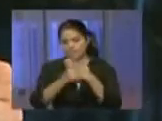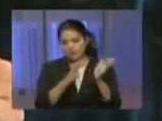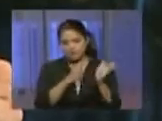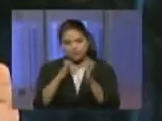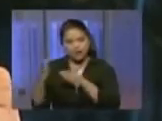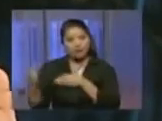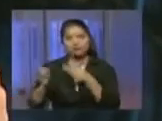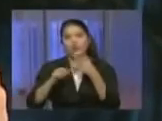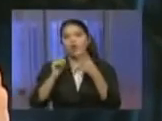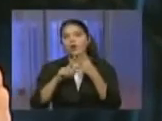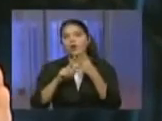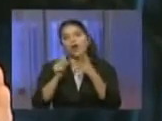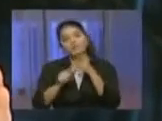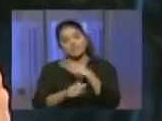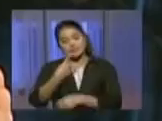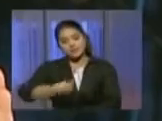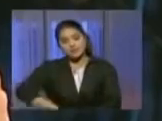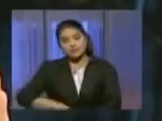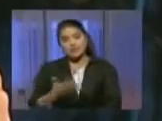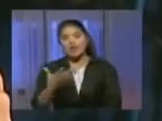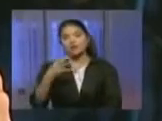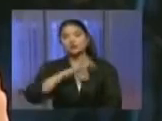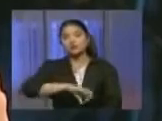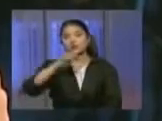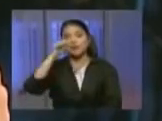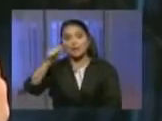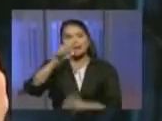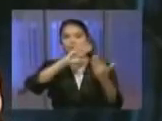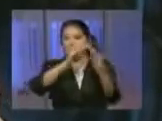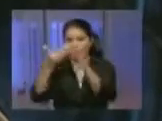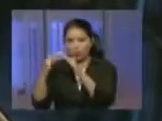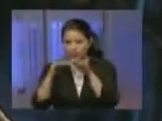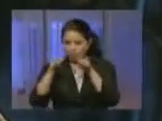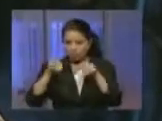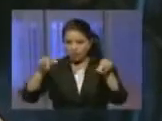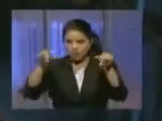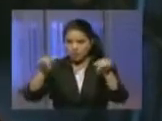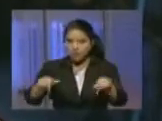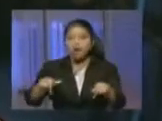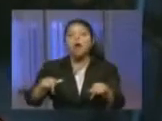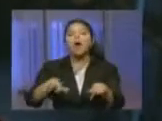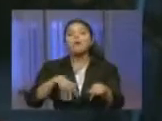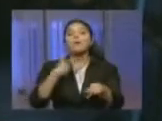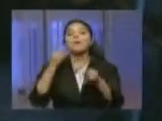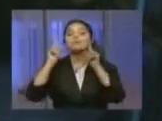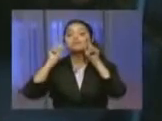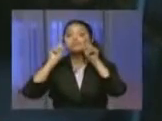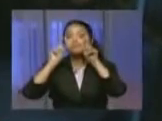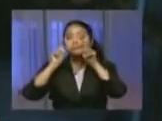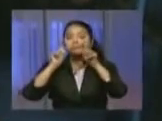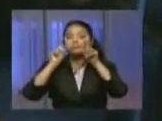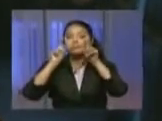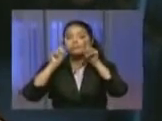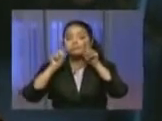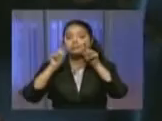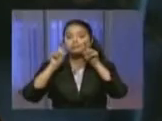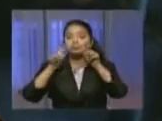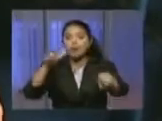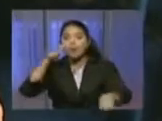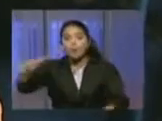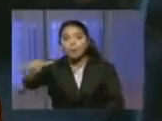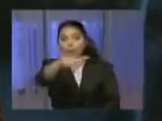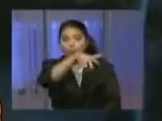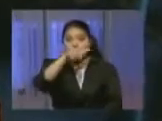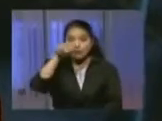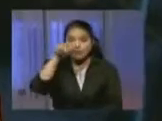con la vicepresidencia del socialismo territorial para formar a nuestra gente y el